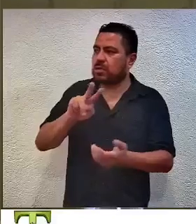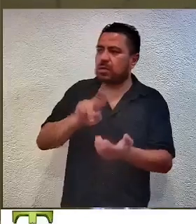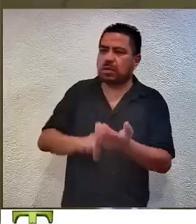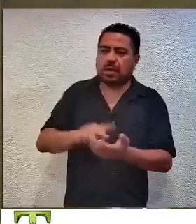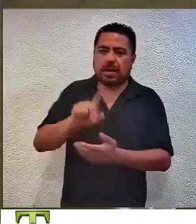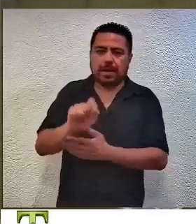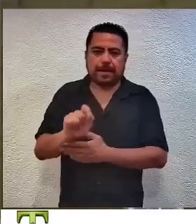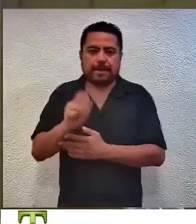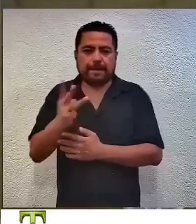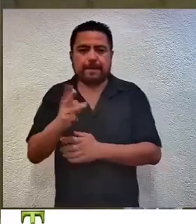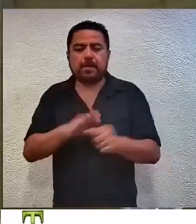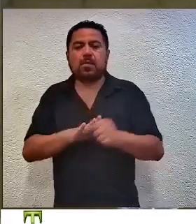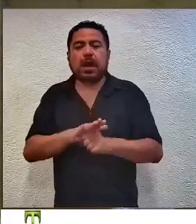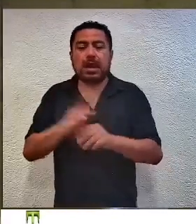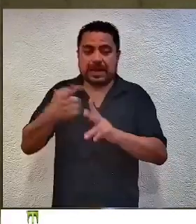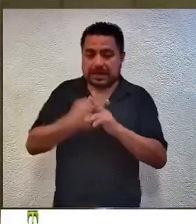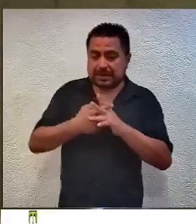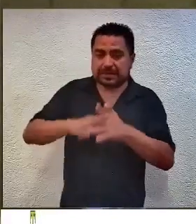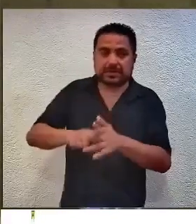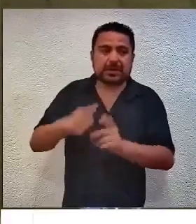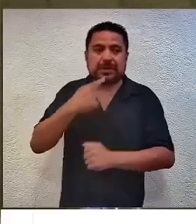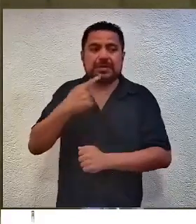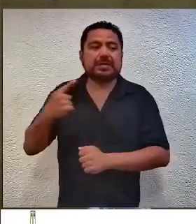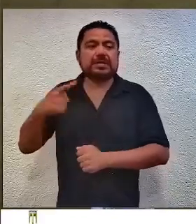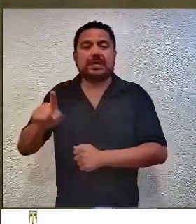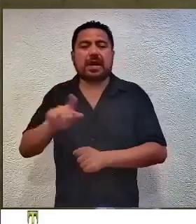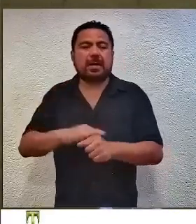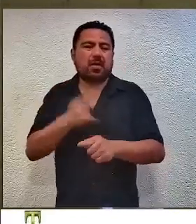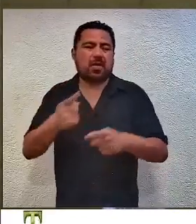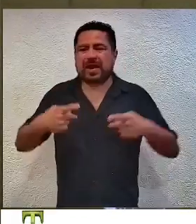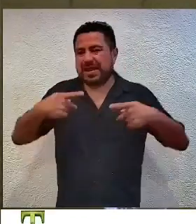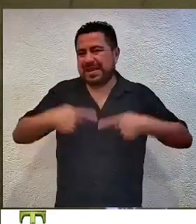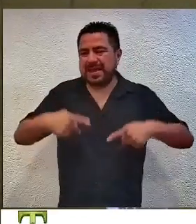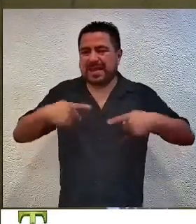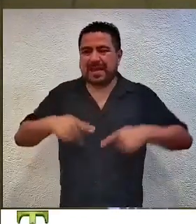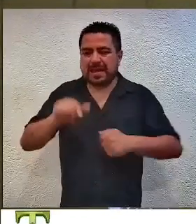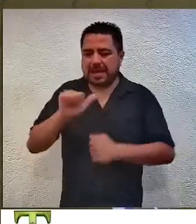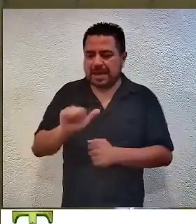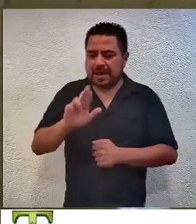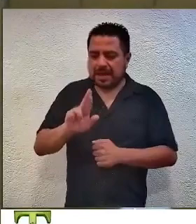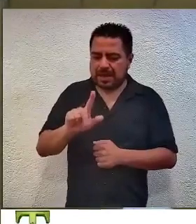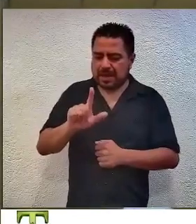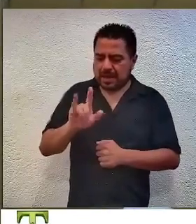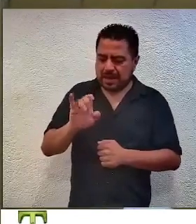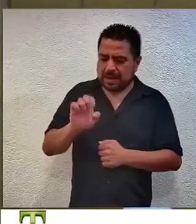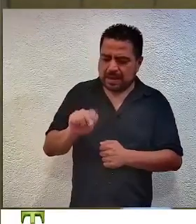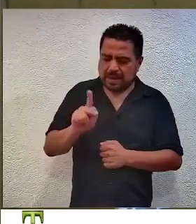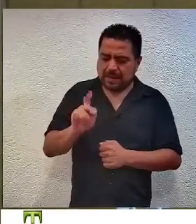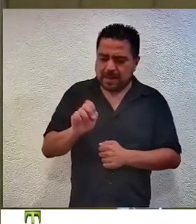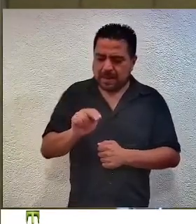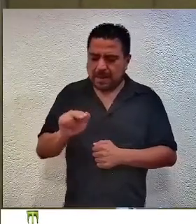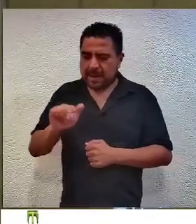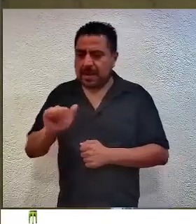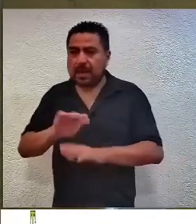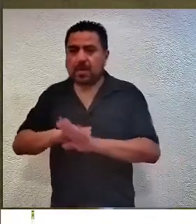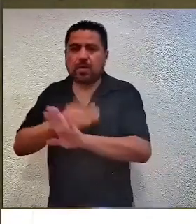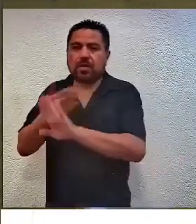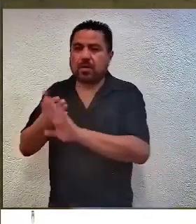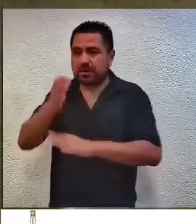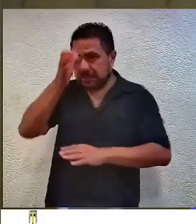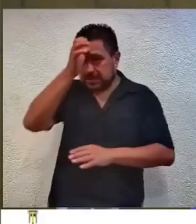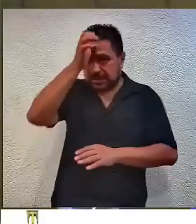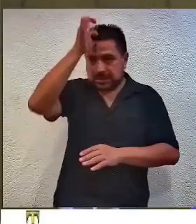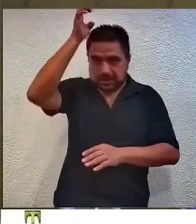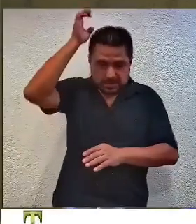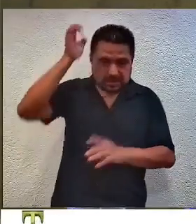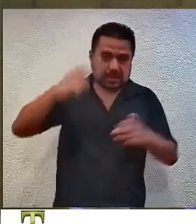CNHJ-GRO-59-2023, que se inicia por la queja presentada por la ciudadana Arlene Sius Arabia Peña en contra del ciudadano Alfredo Sánchez